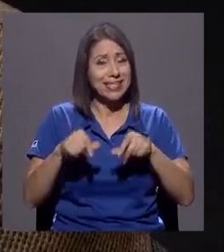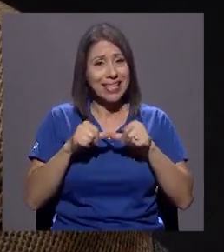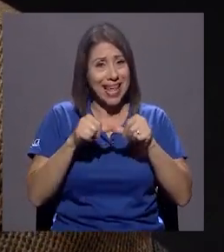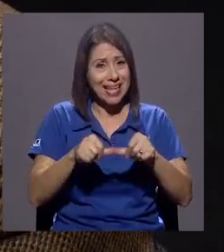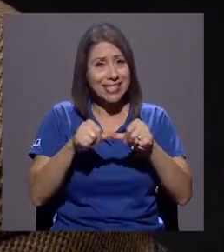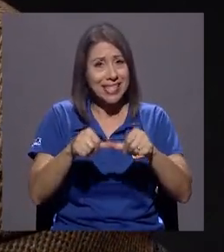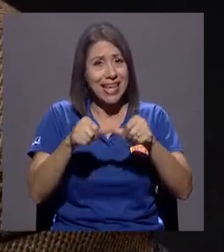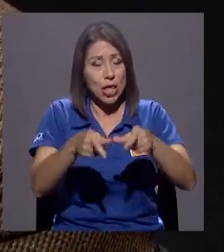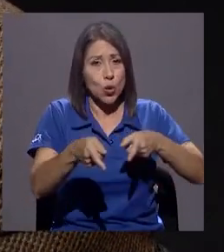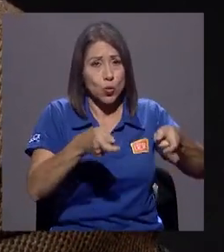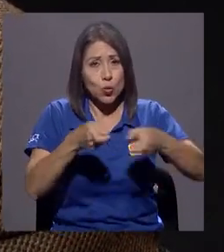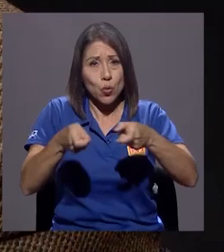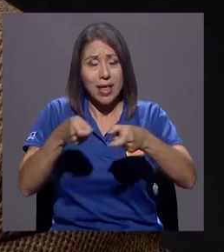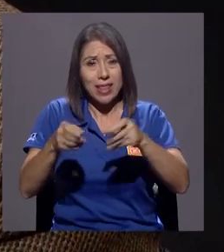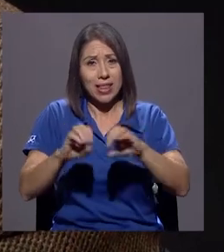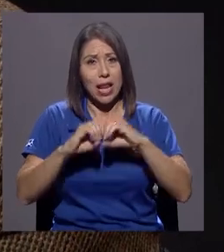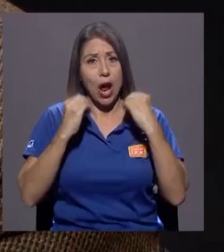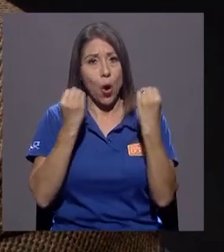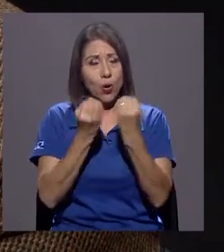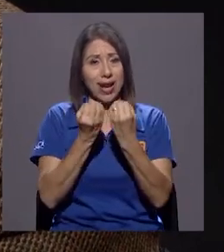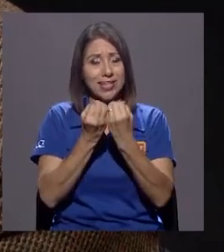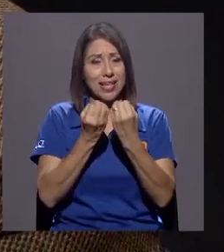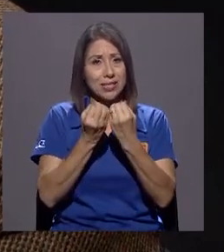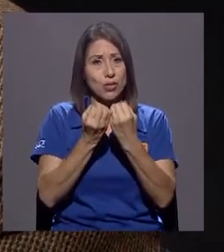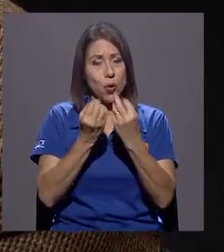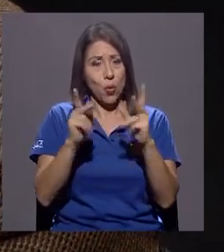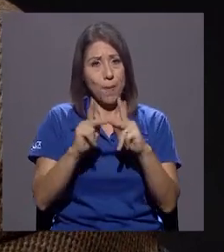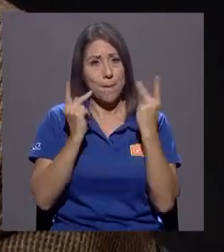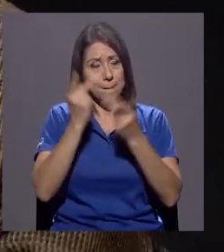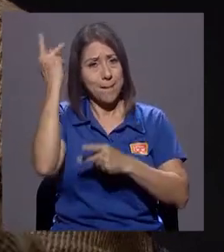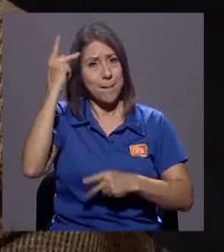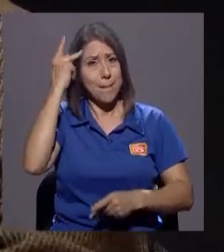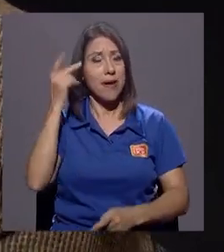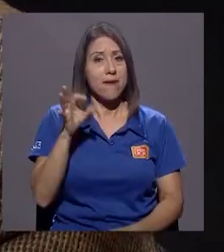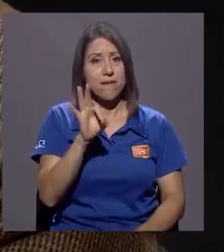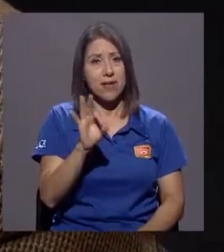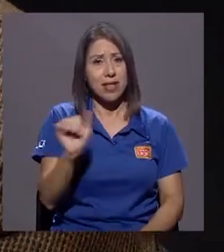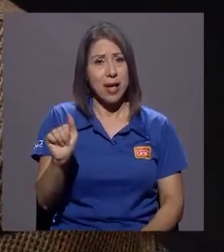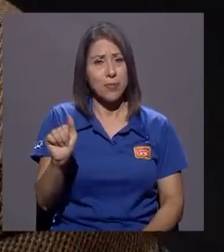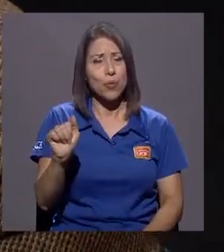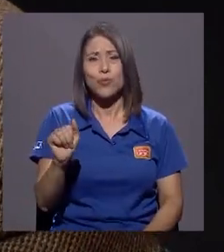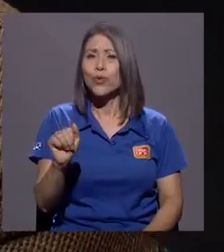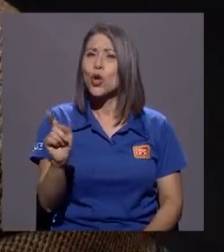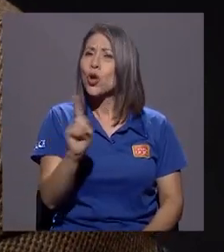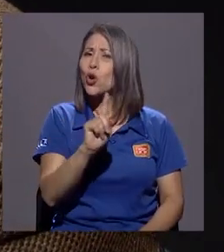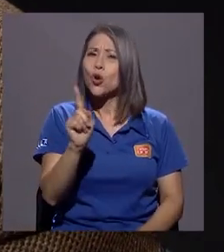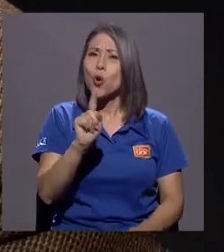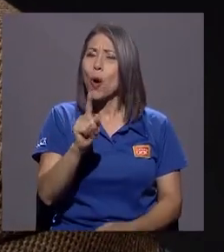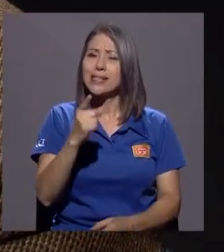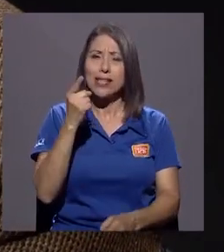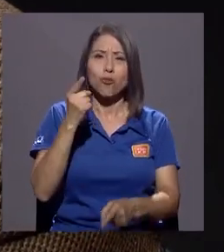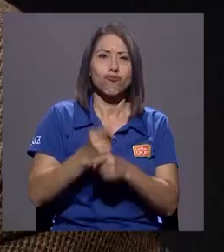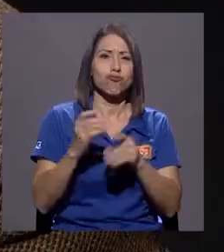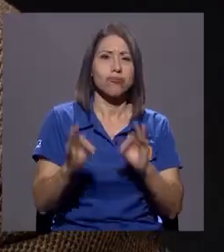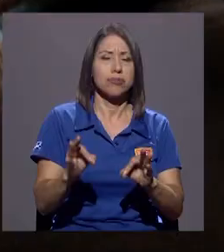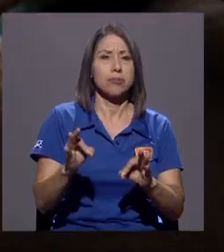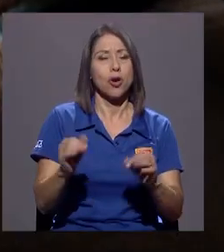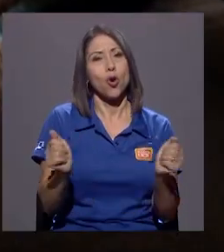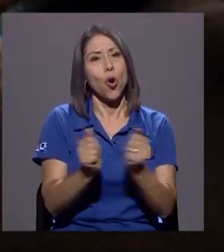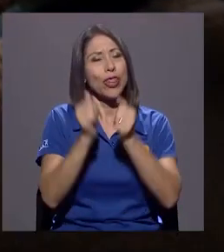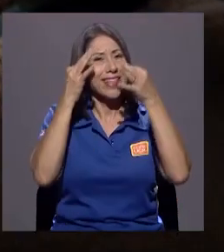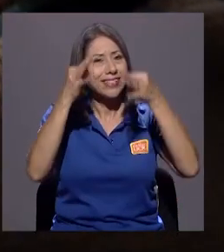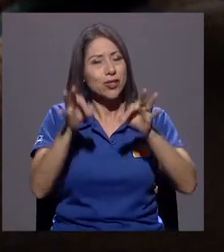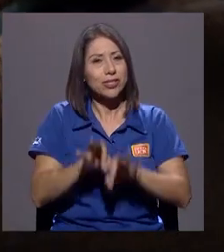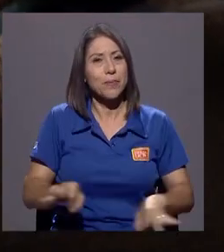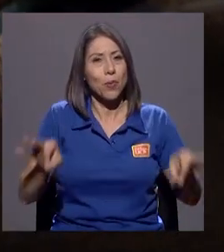al mando de la organización me parece que no han no no han sido a hacer tiros a la hora de tomar algunas decisiones importantes hay